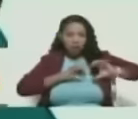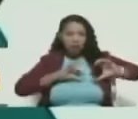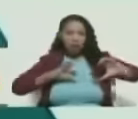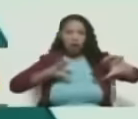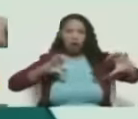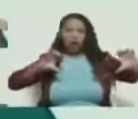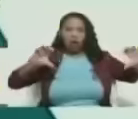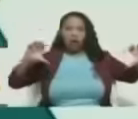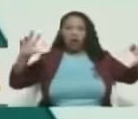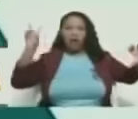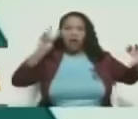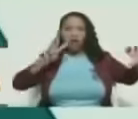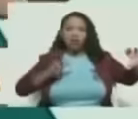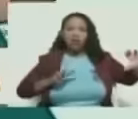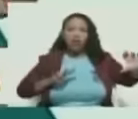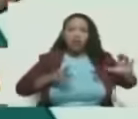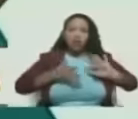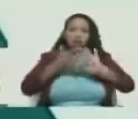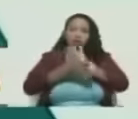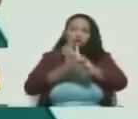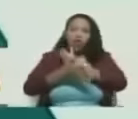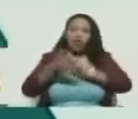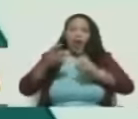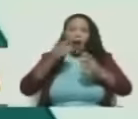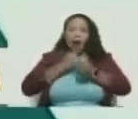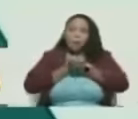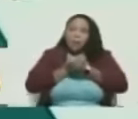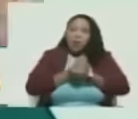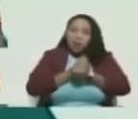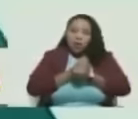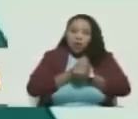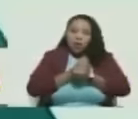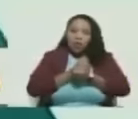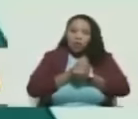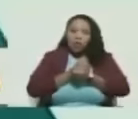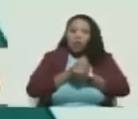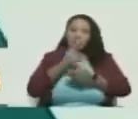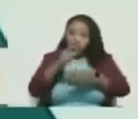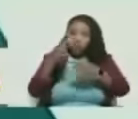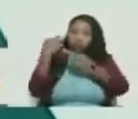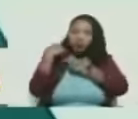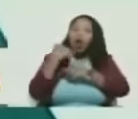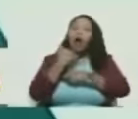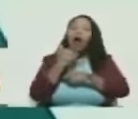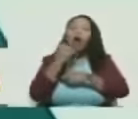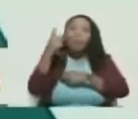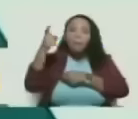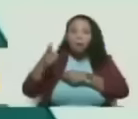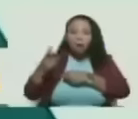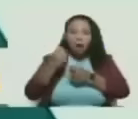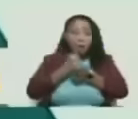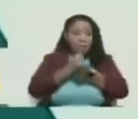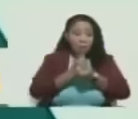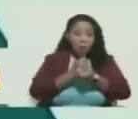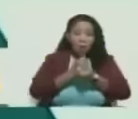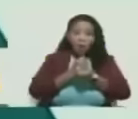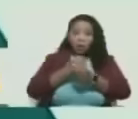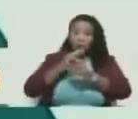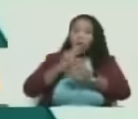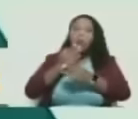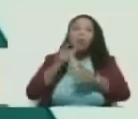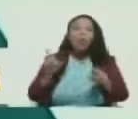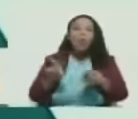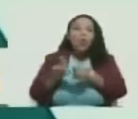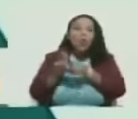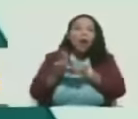que en la forma y en la medida que cuando tú correspondes a alguien en el amor, hay acciones que puedes